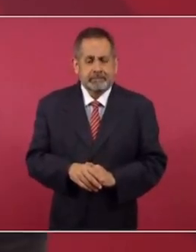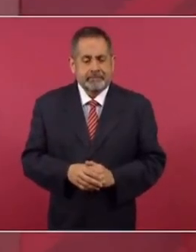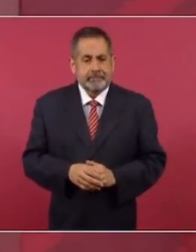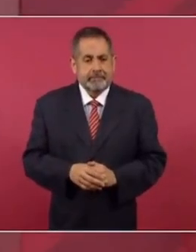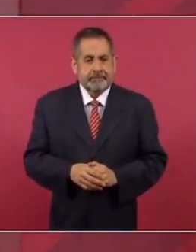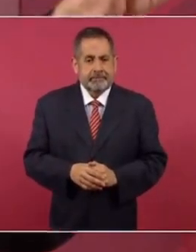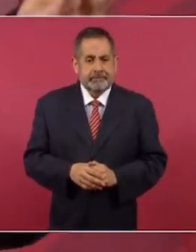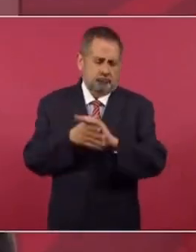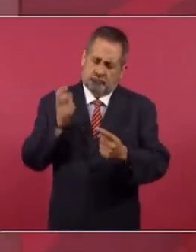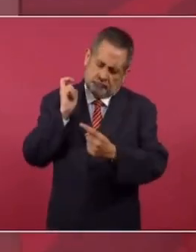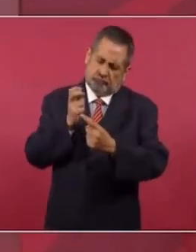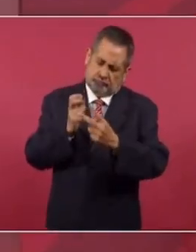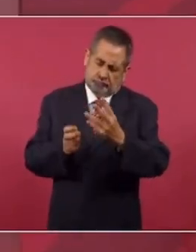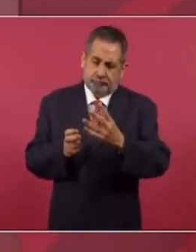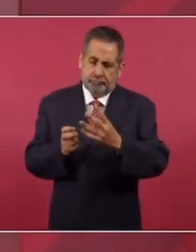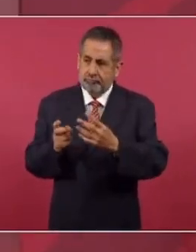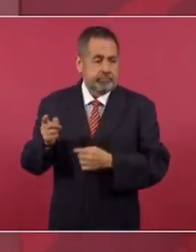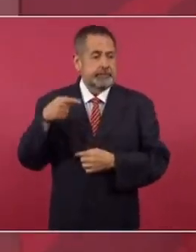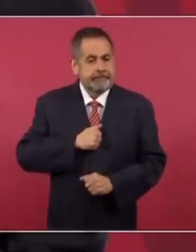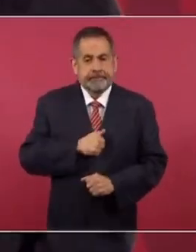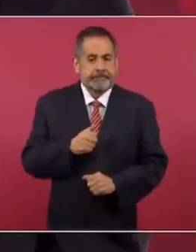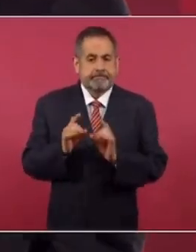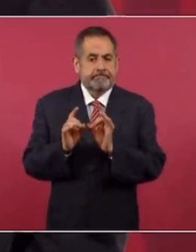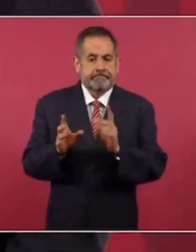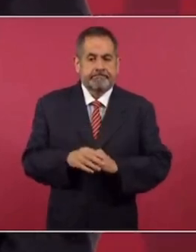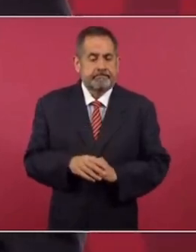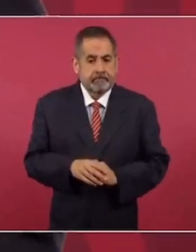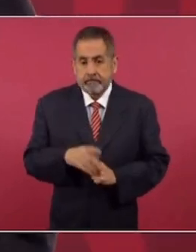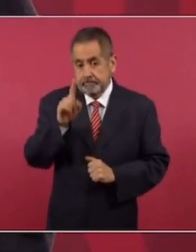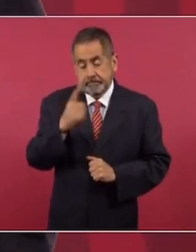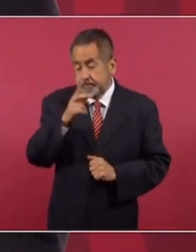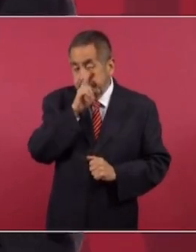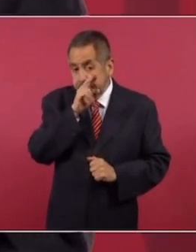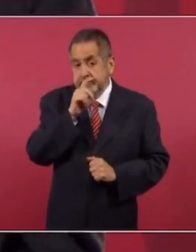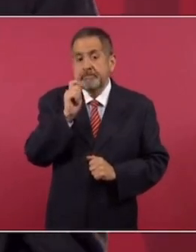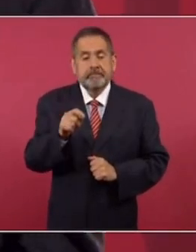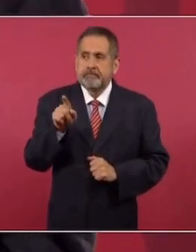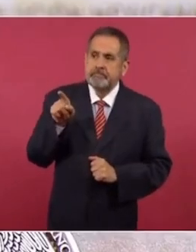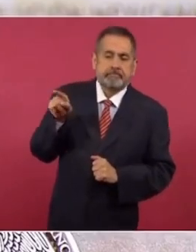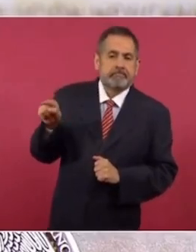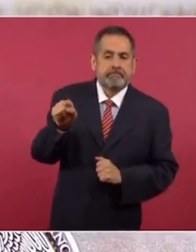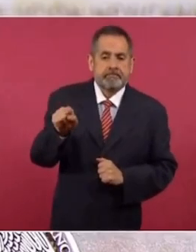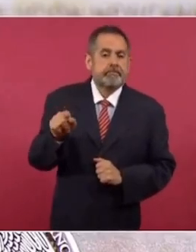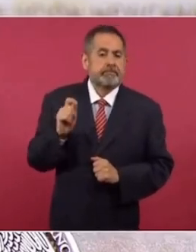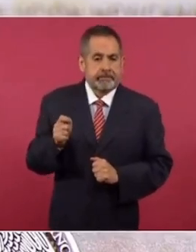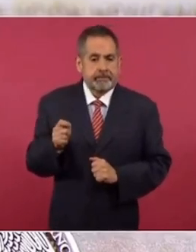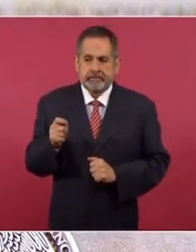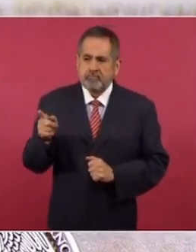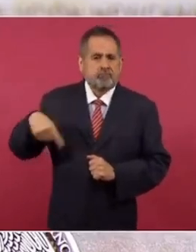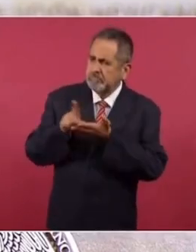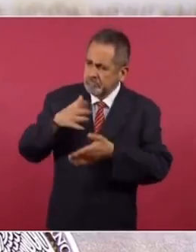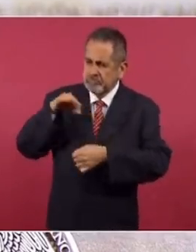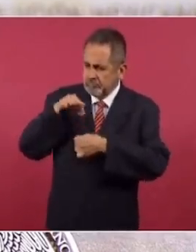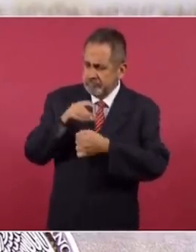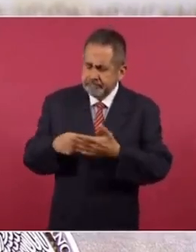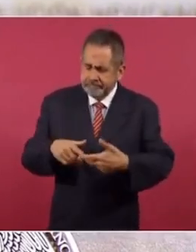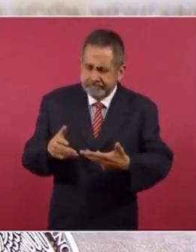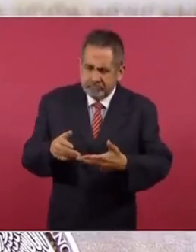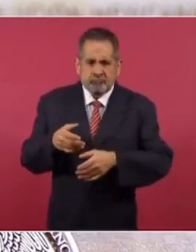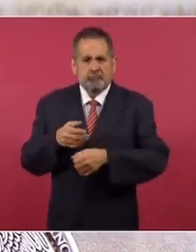decimos, pues somos no gratos. Lo más preocupante es la actitud represiva.